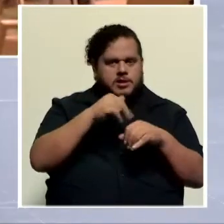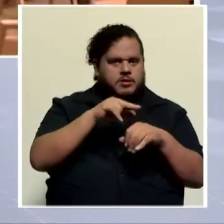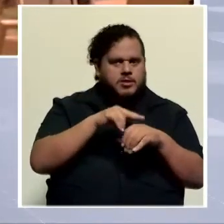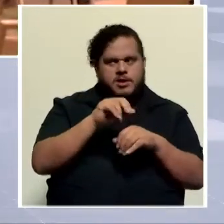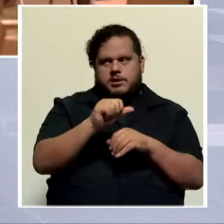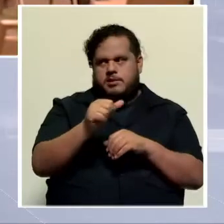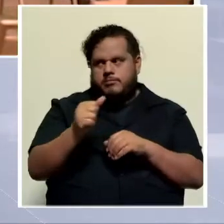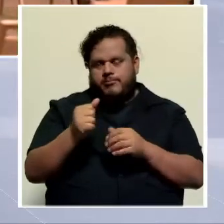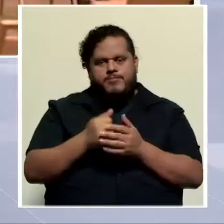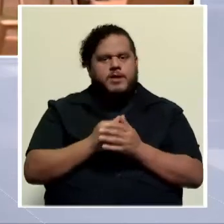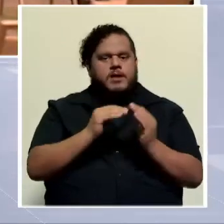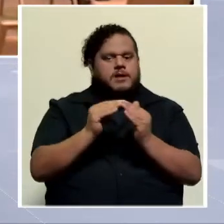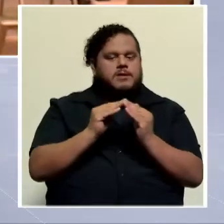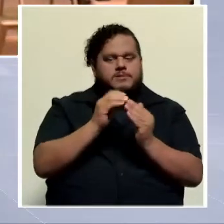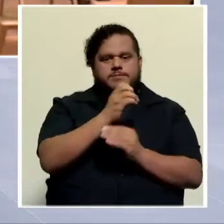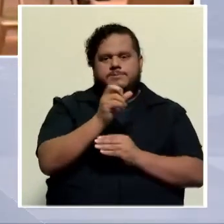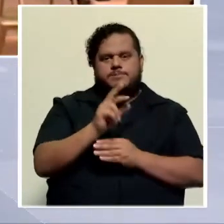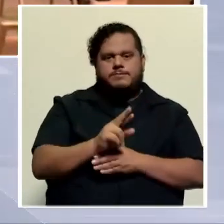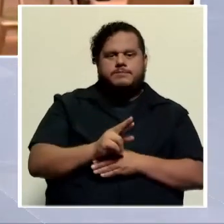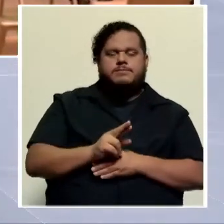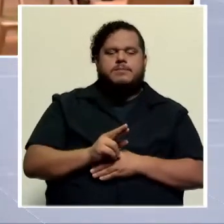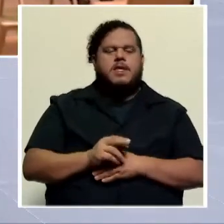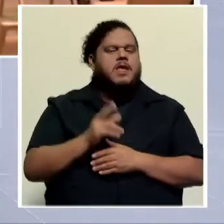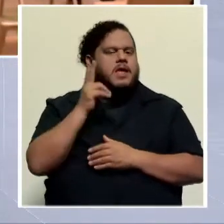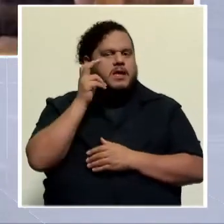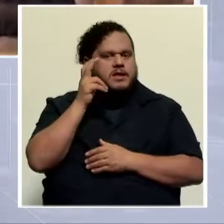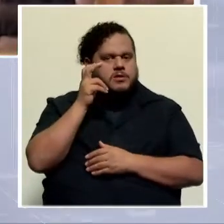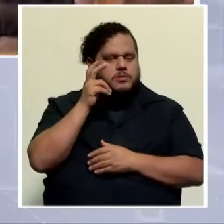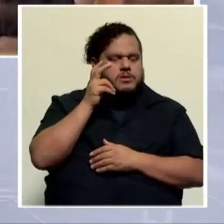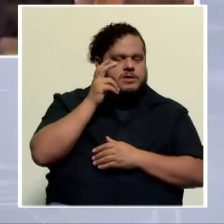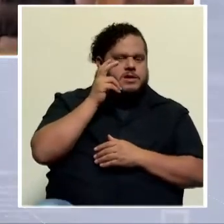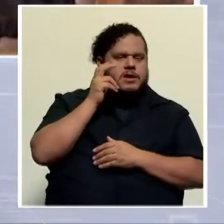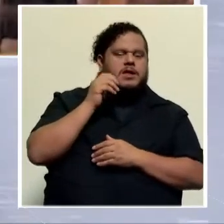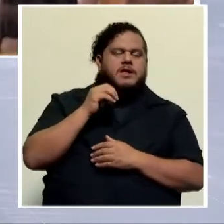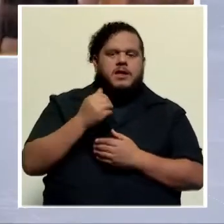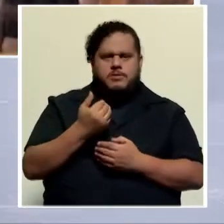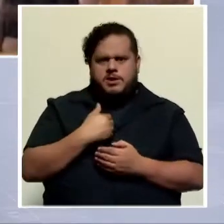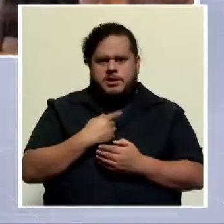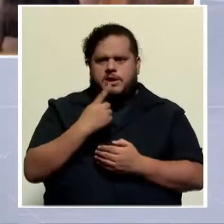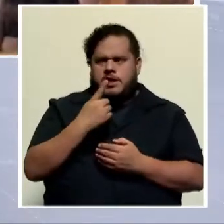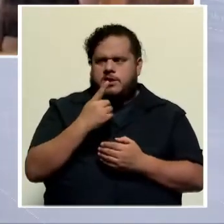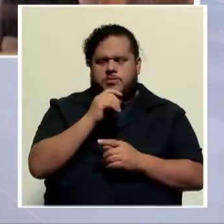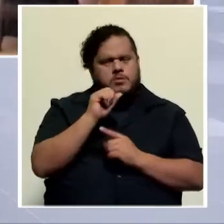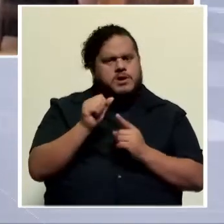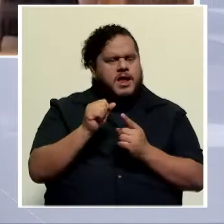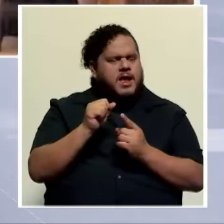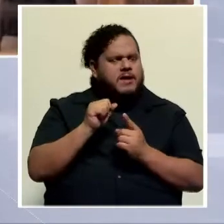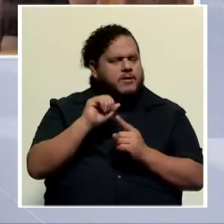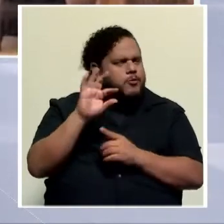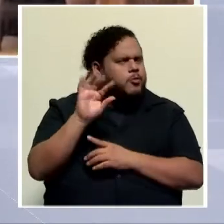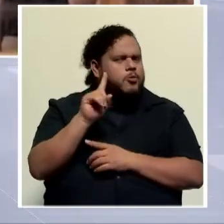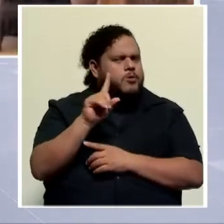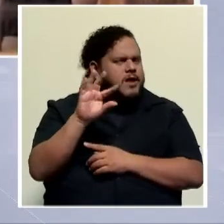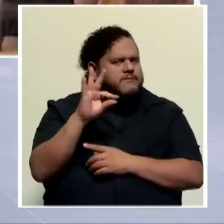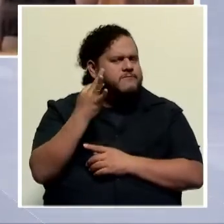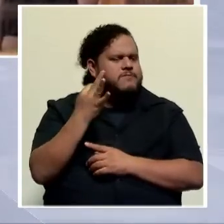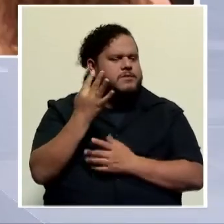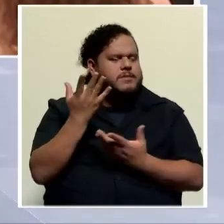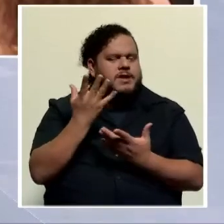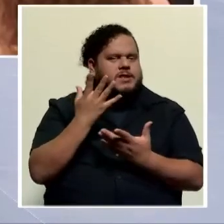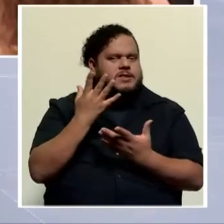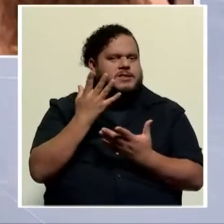demás, la comunidad costarricense, escuche de que efectivamente lo que hay es una especie de, digamos,